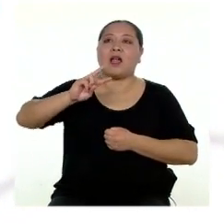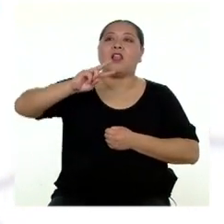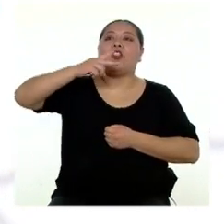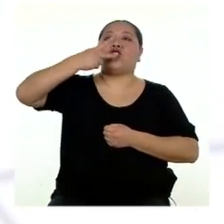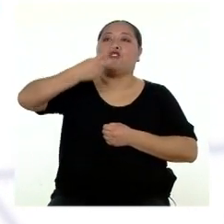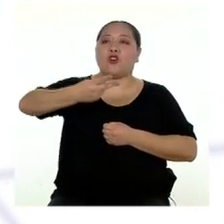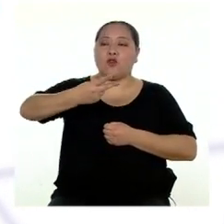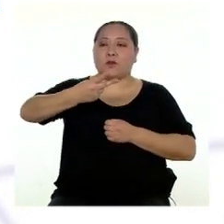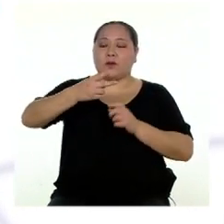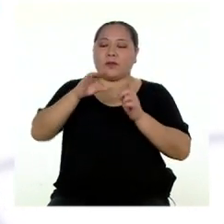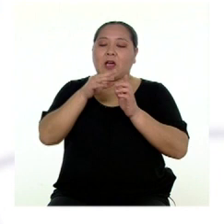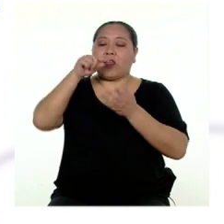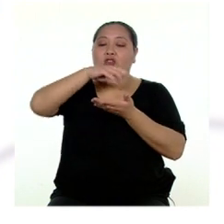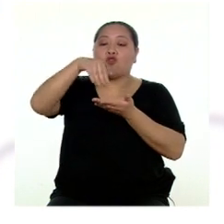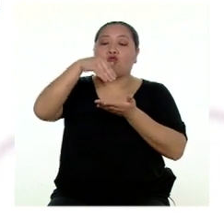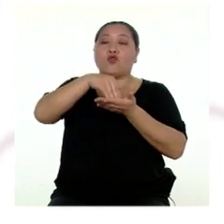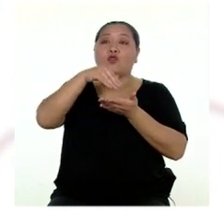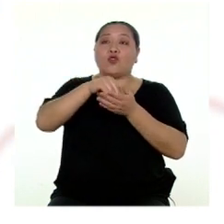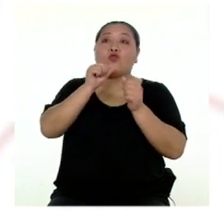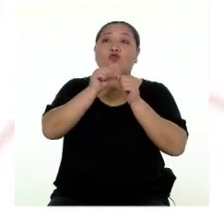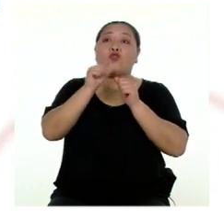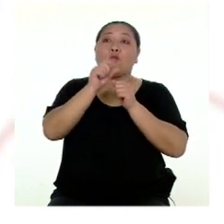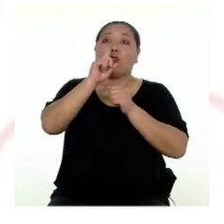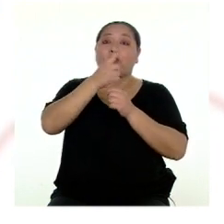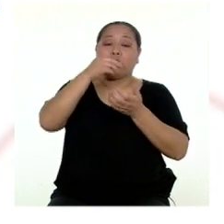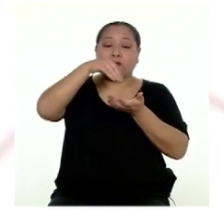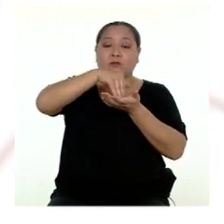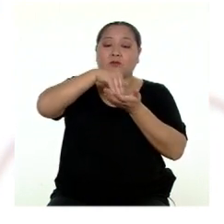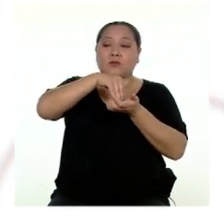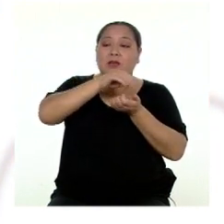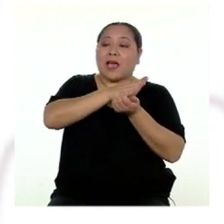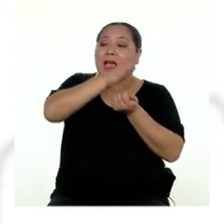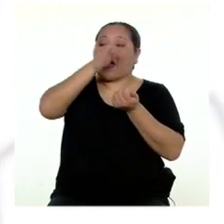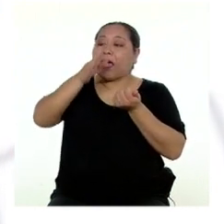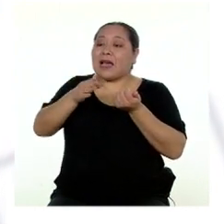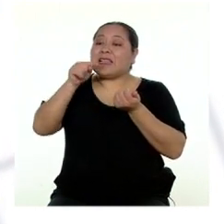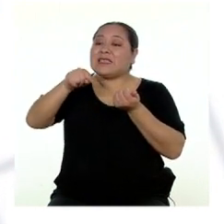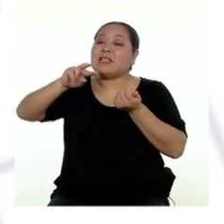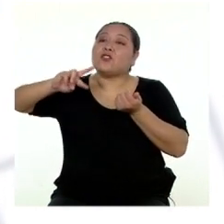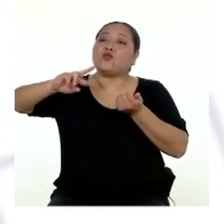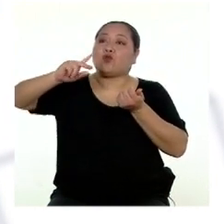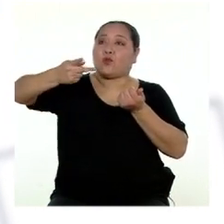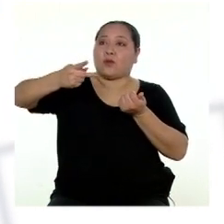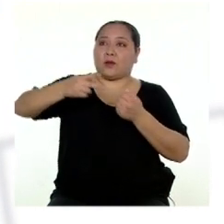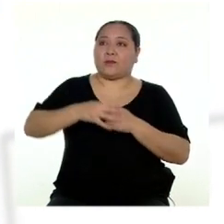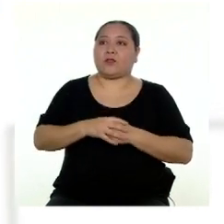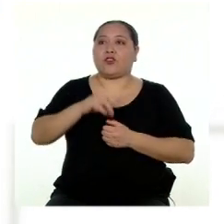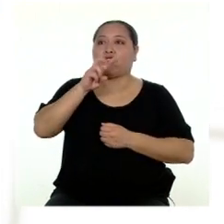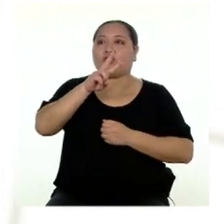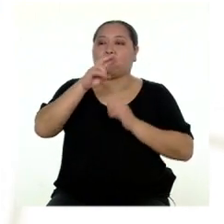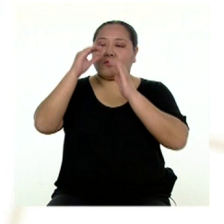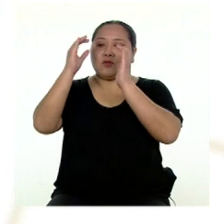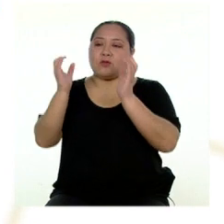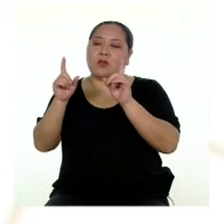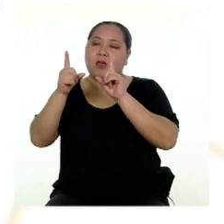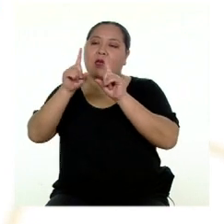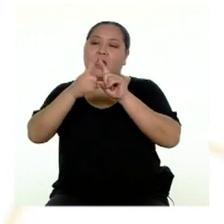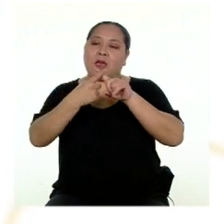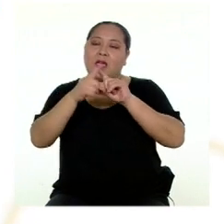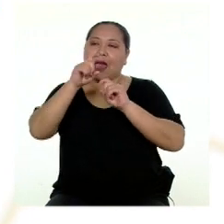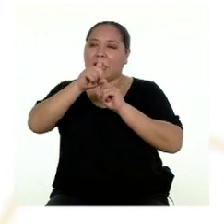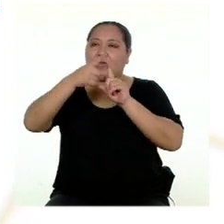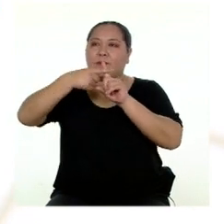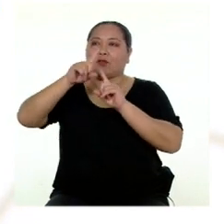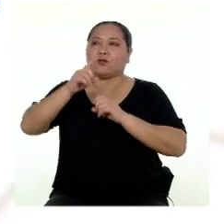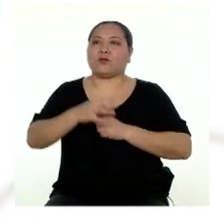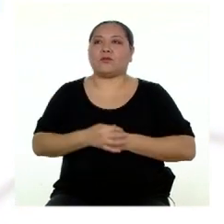siguiente del número inicial pasaría a ser 2 multiplicado por x más 1. Qué interesante. Pero tengo una duda. En